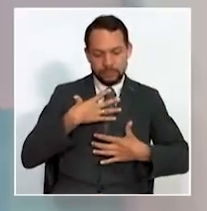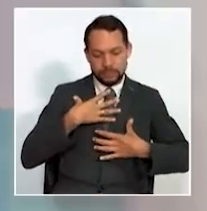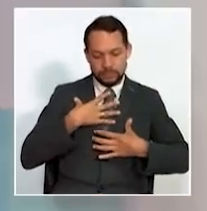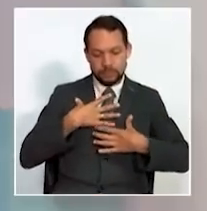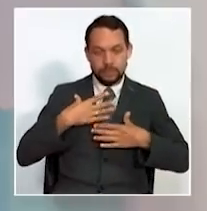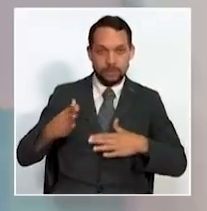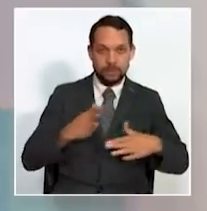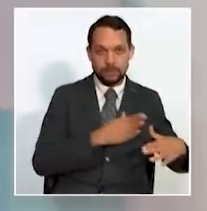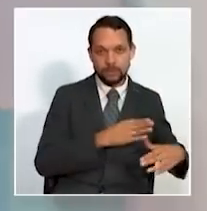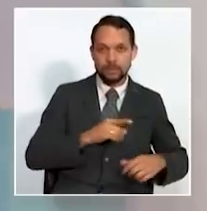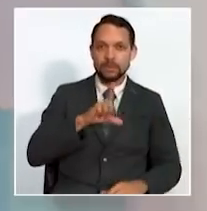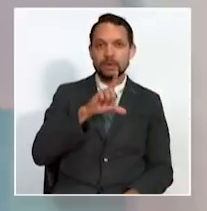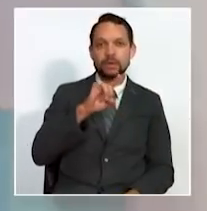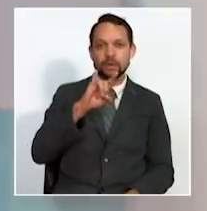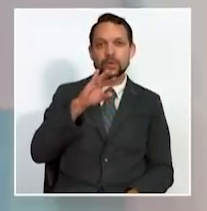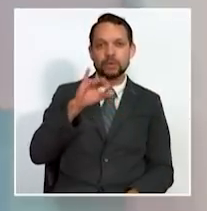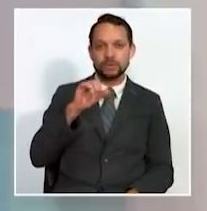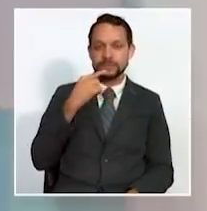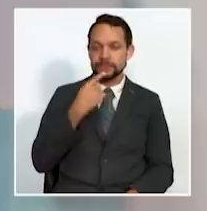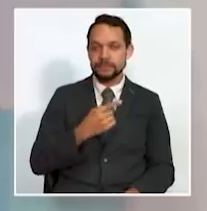Lucy Ortiz.